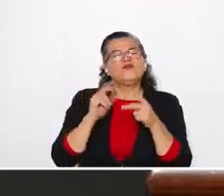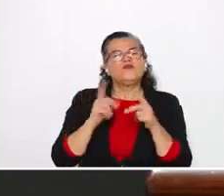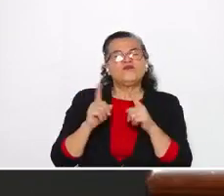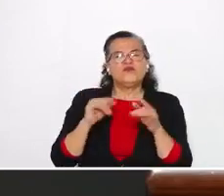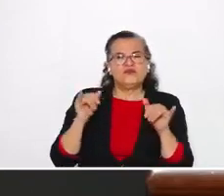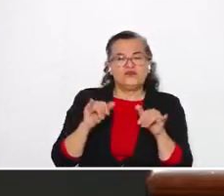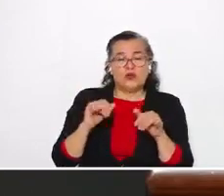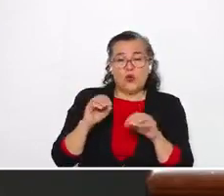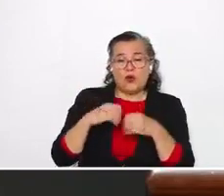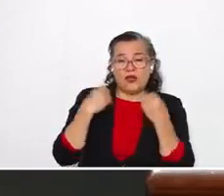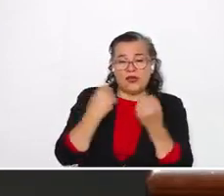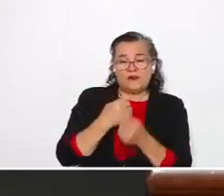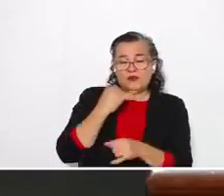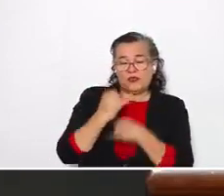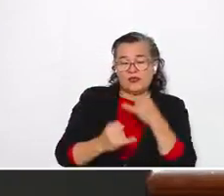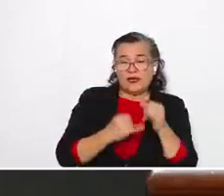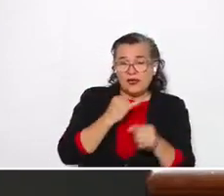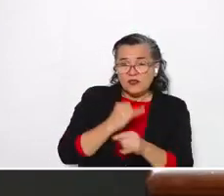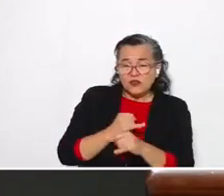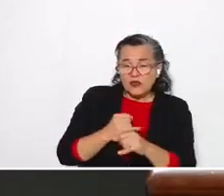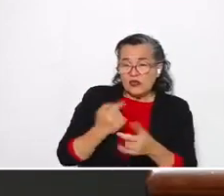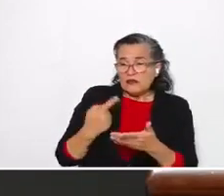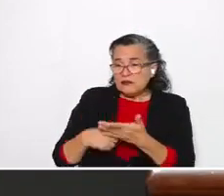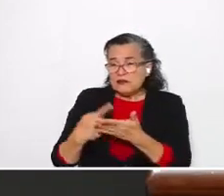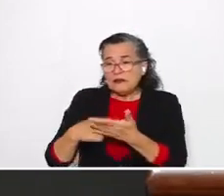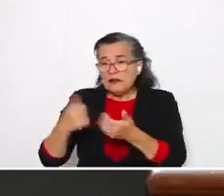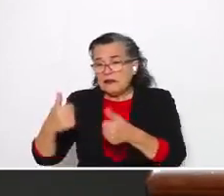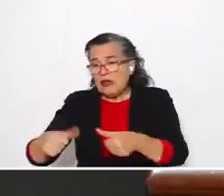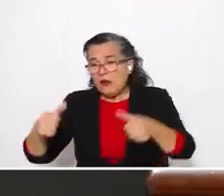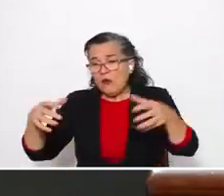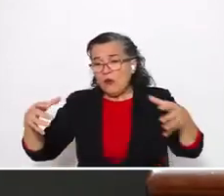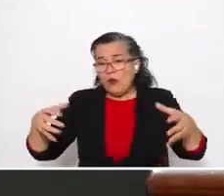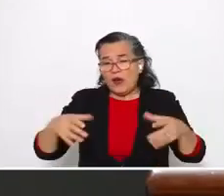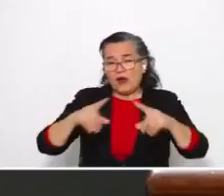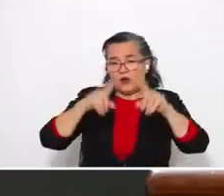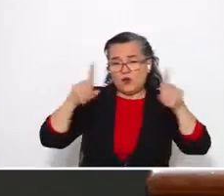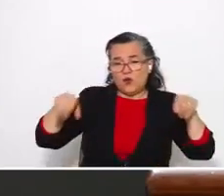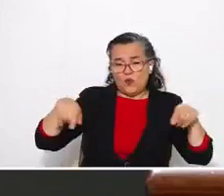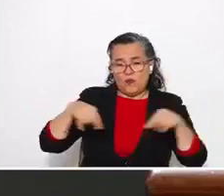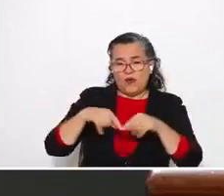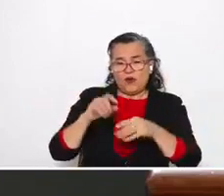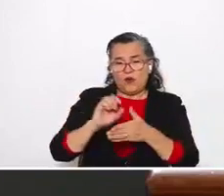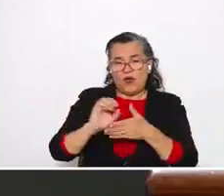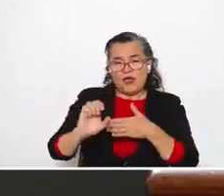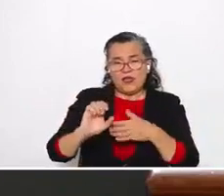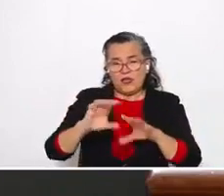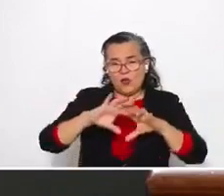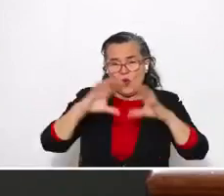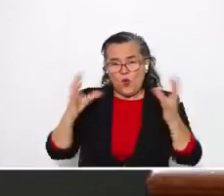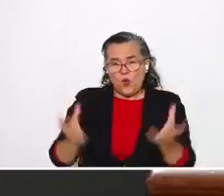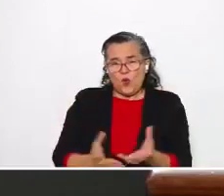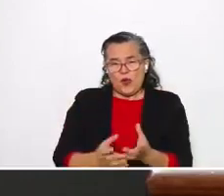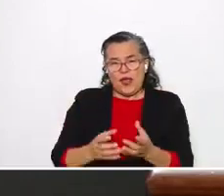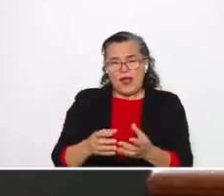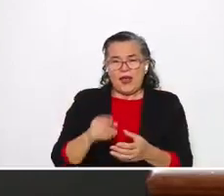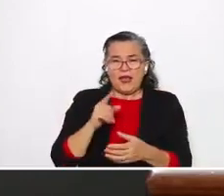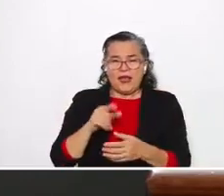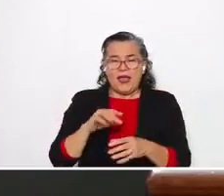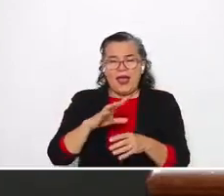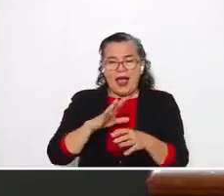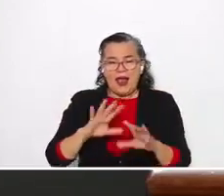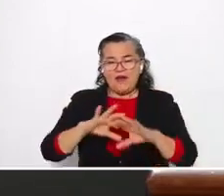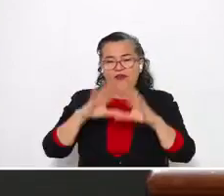los organismos internacionales se ponen de acuerdo en un marco ético global alrededor de la inteligencia